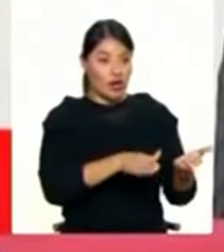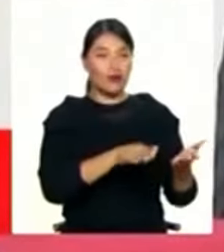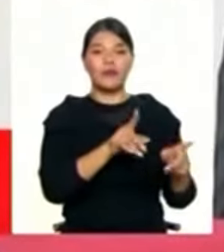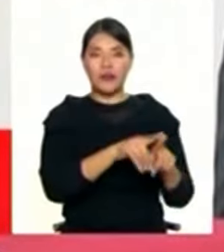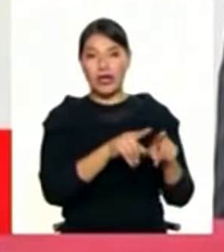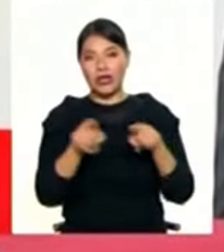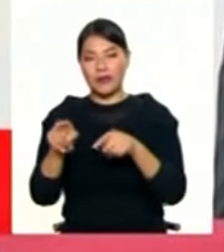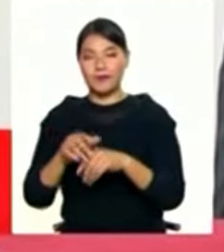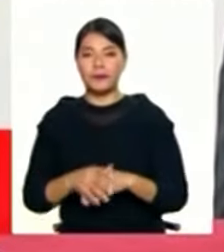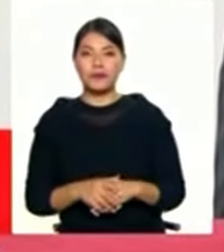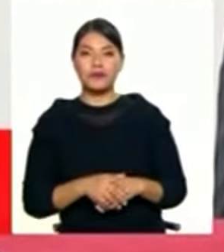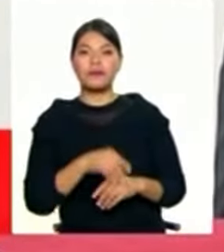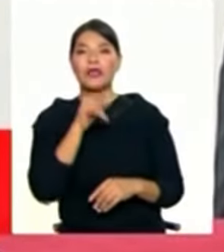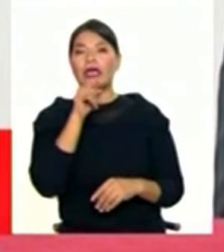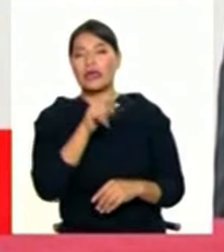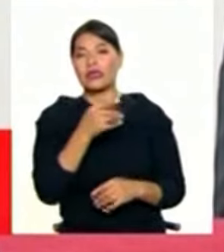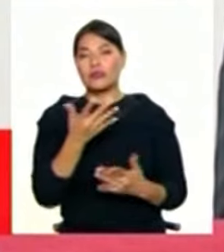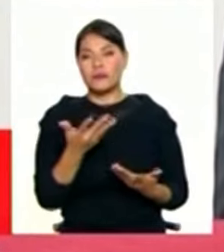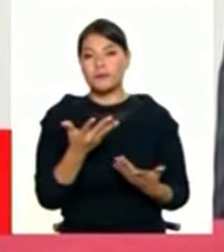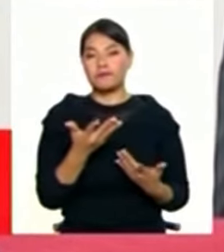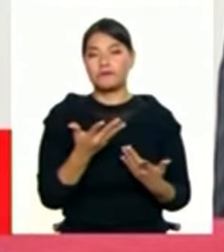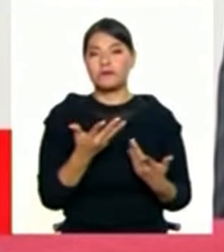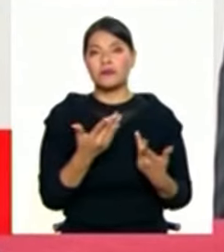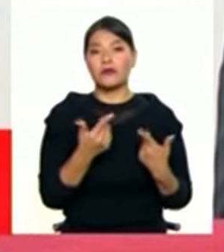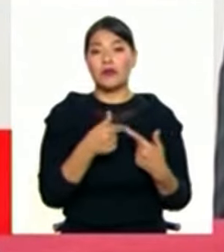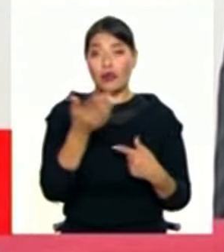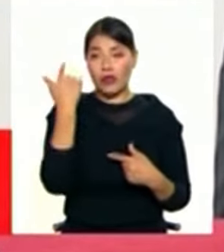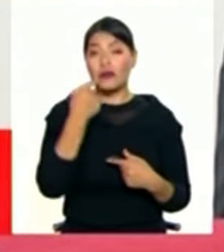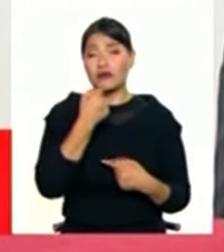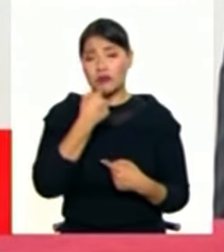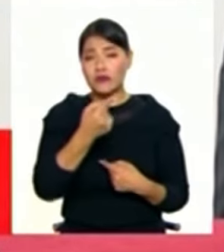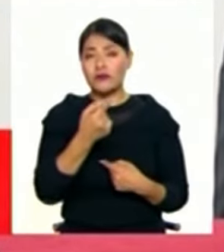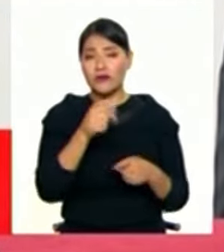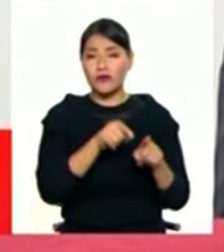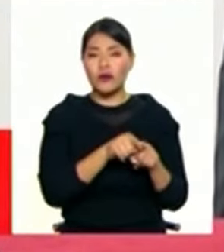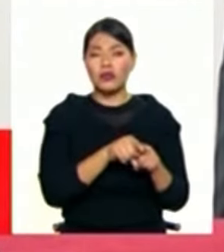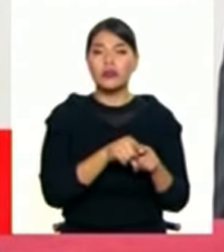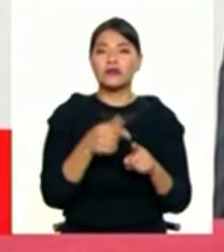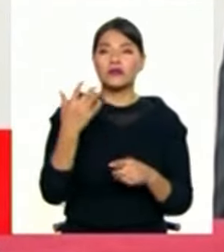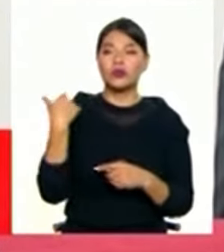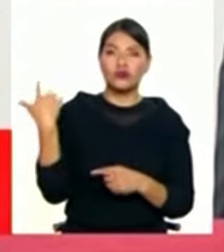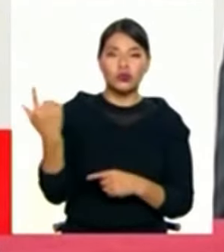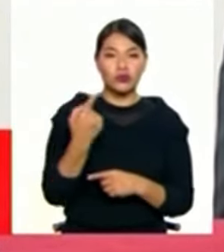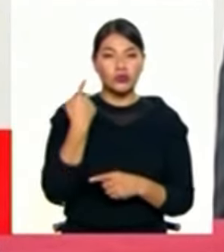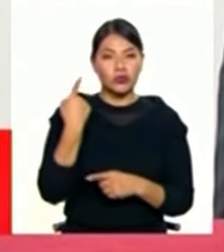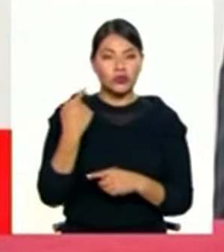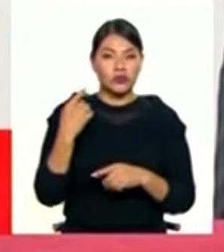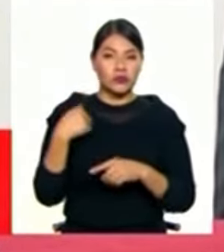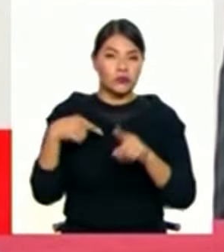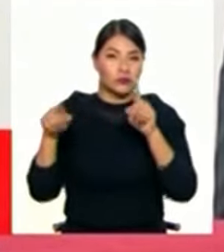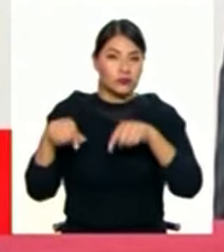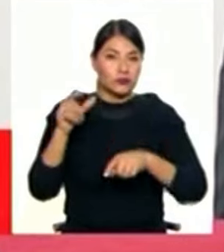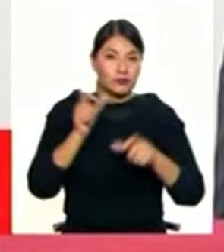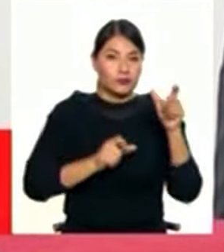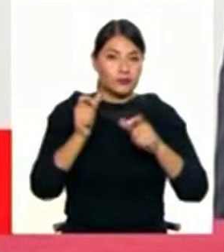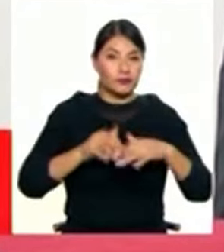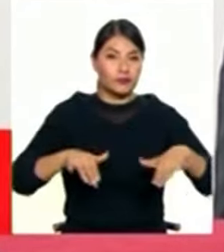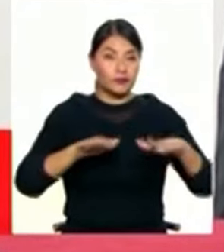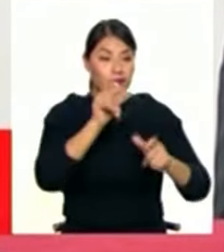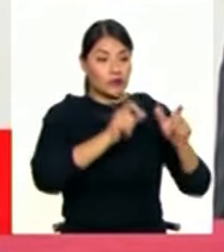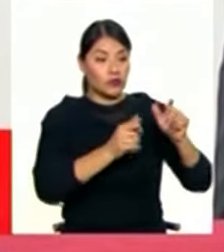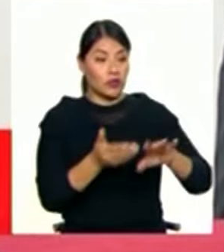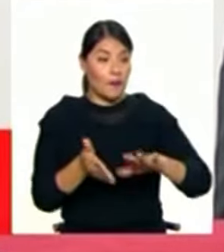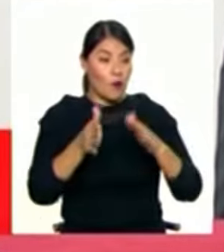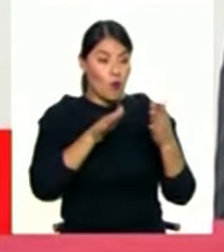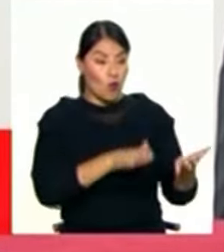contra. Esta sola condición, esta que he mencionado, ataque generalizado y sistemático contra una población civil,